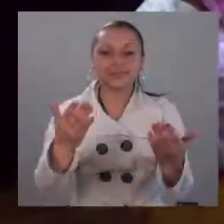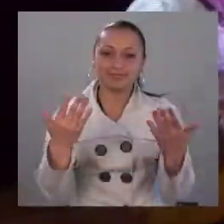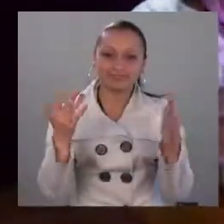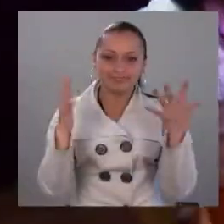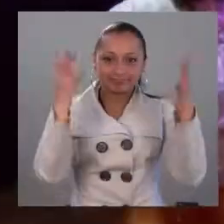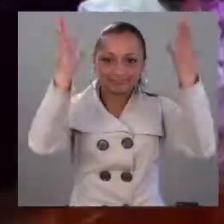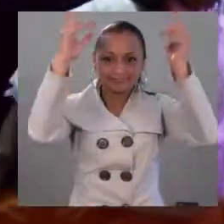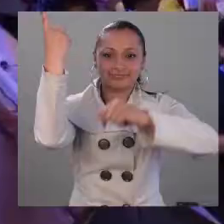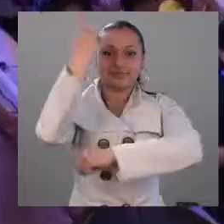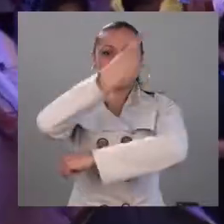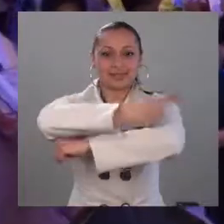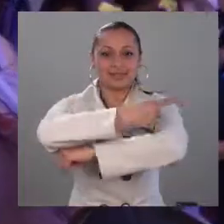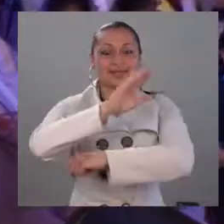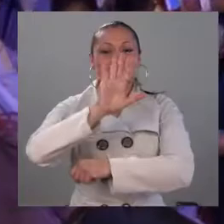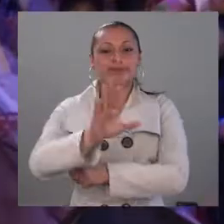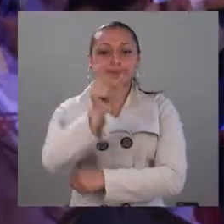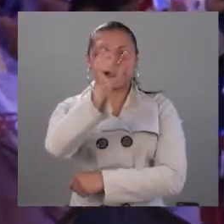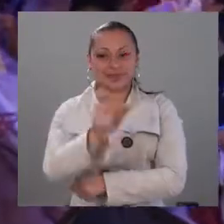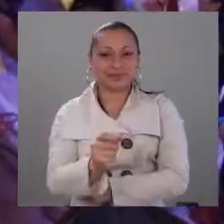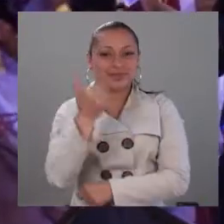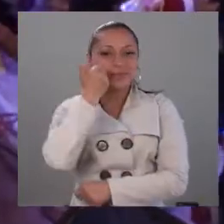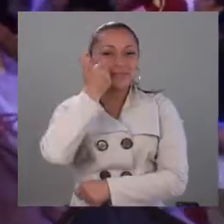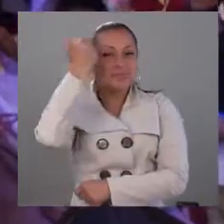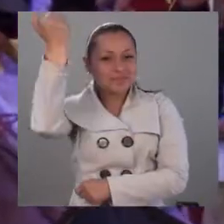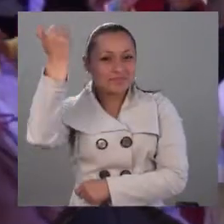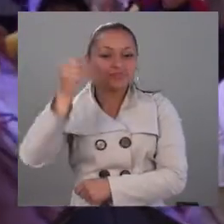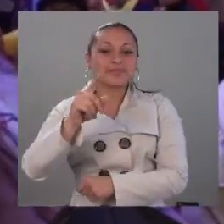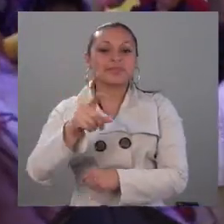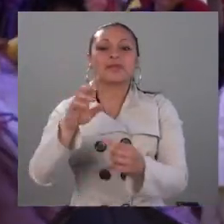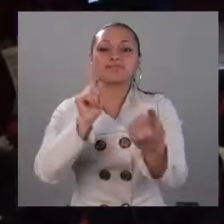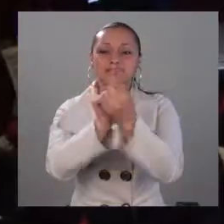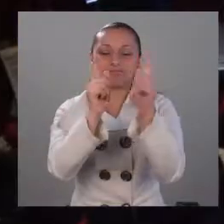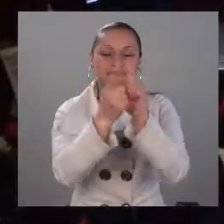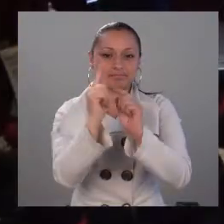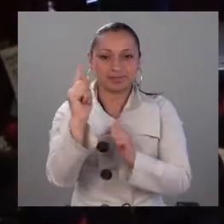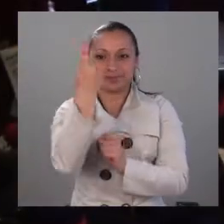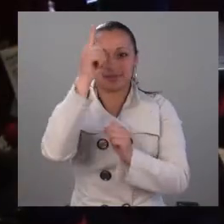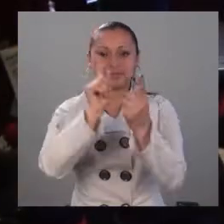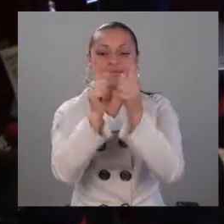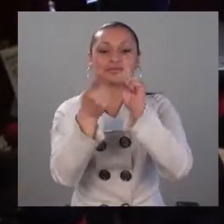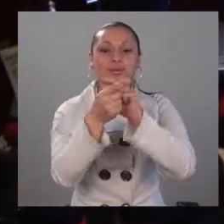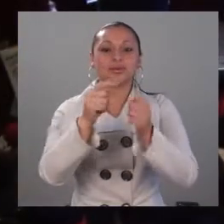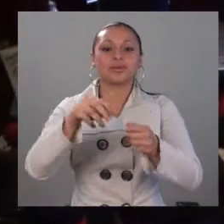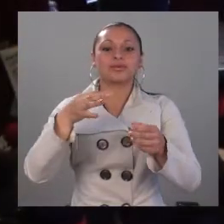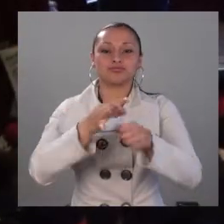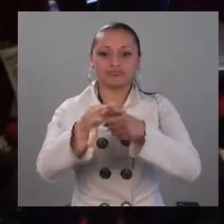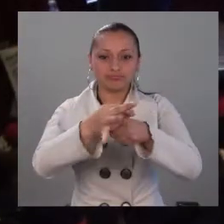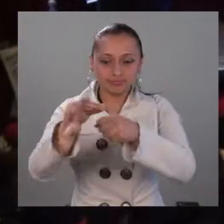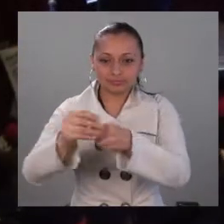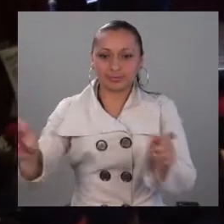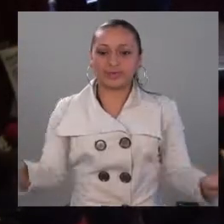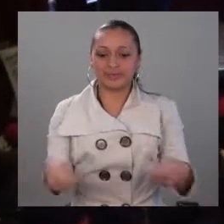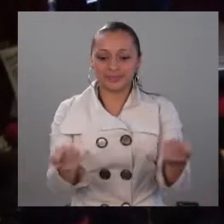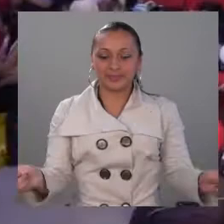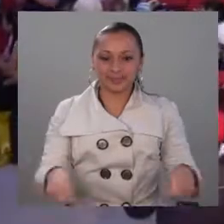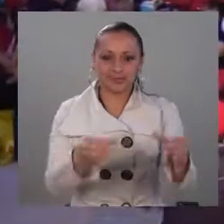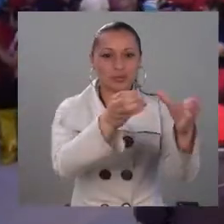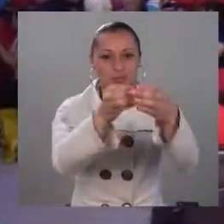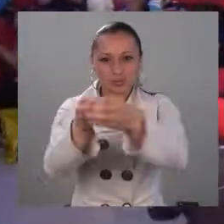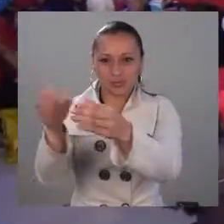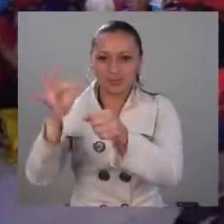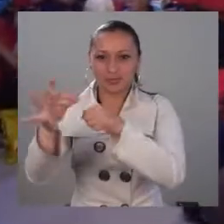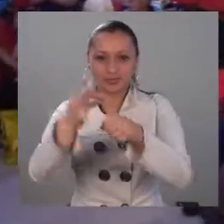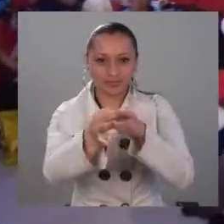En celebración del Día de la Persona Mayor en la ciudad de Pasto, se realizó el primer encuentro municipal de danzas en el que participaron las diferentes